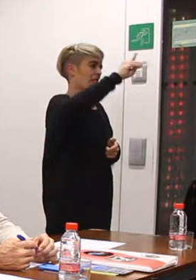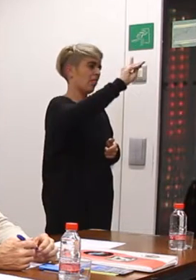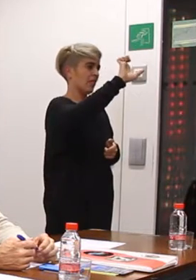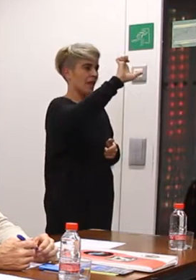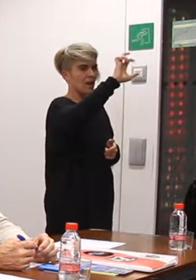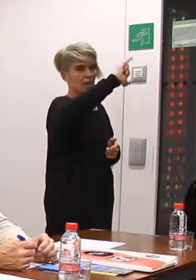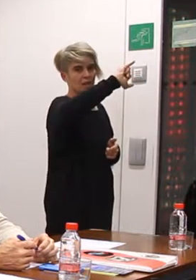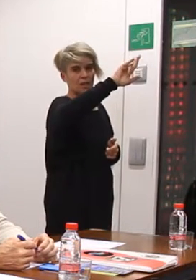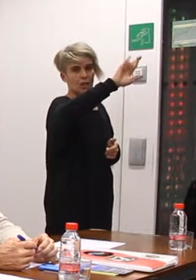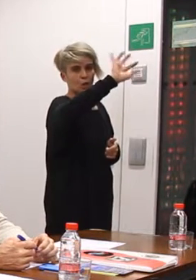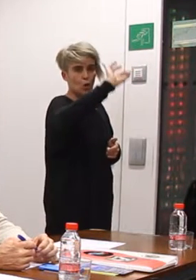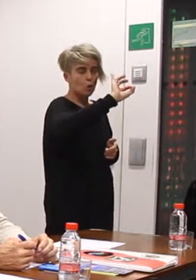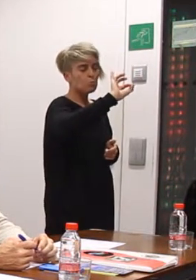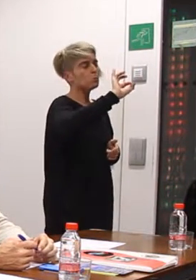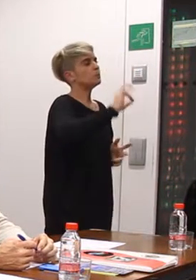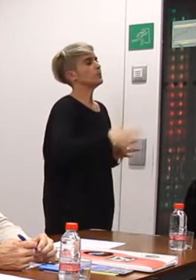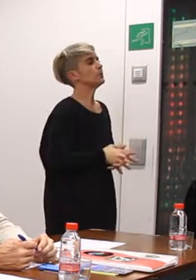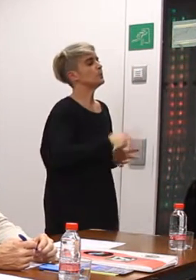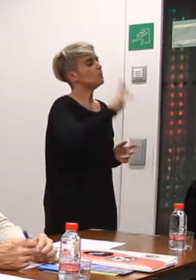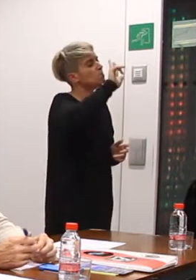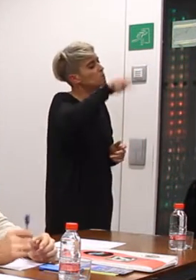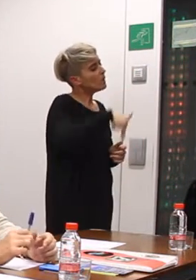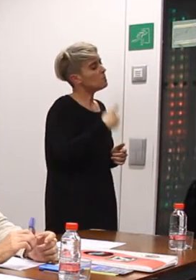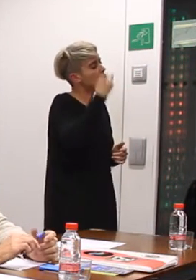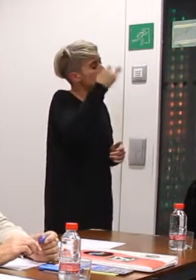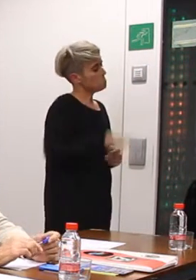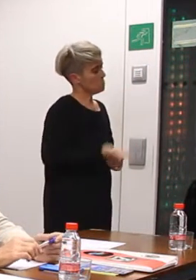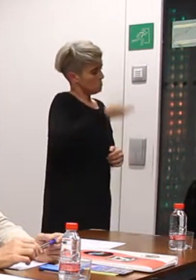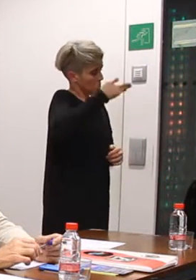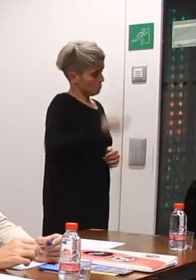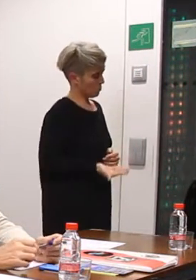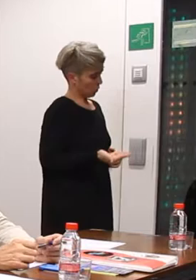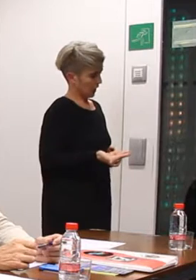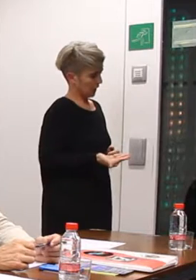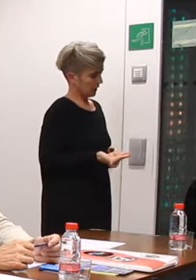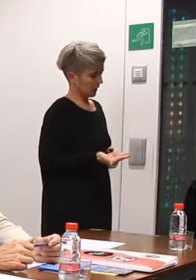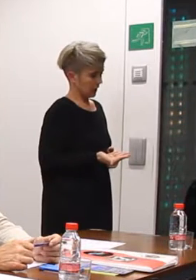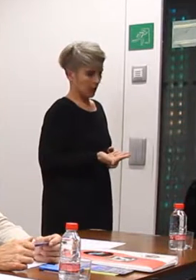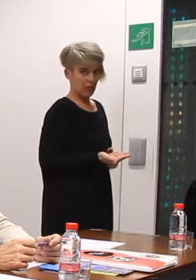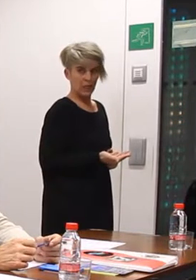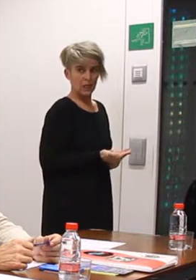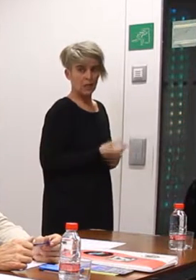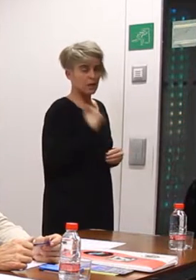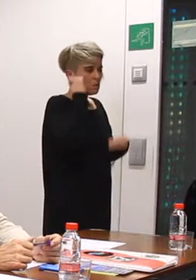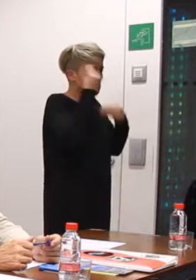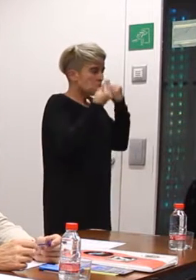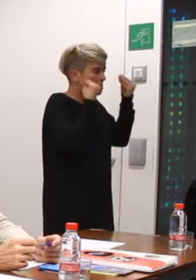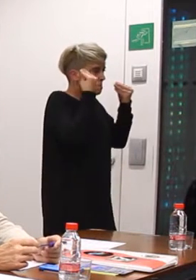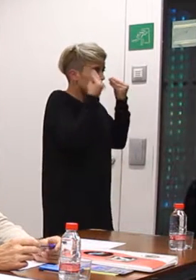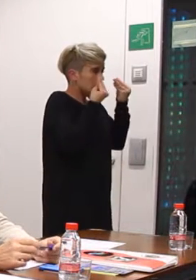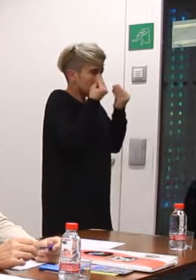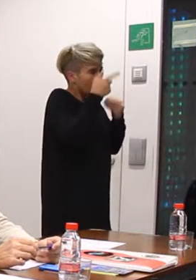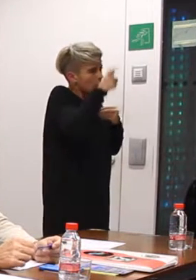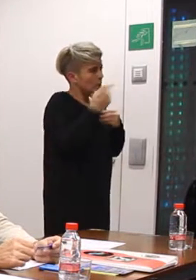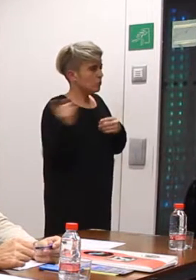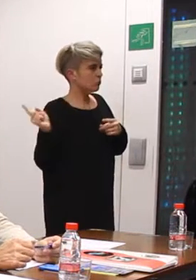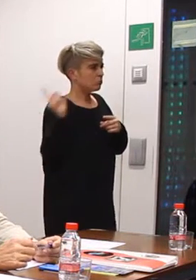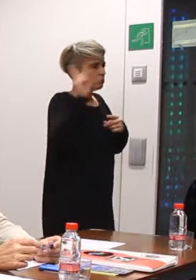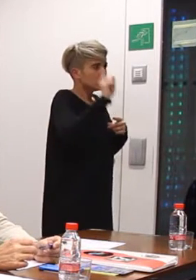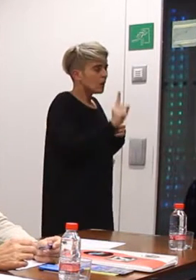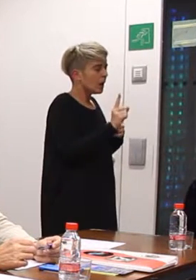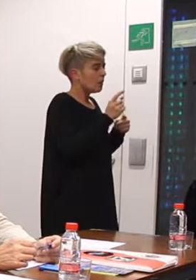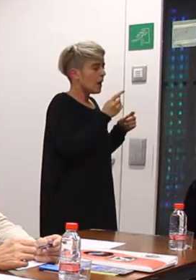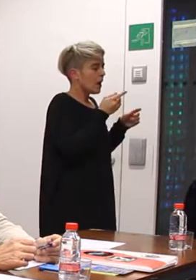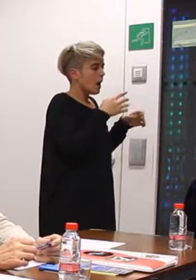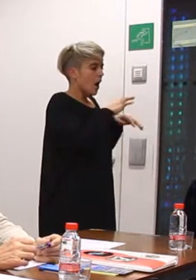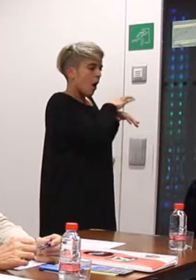que era importante traer a algún colectivo que nos estuviera avanzando por dónde se ha de ir en